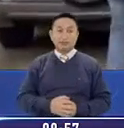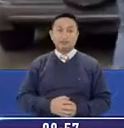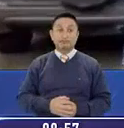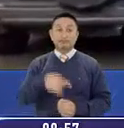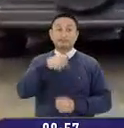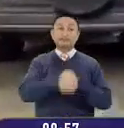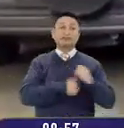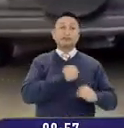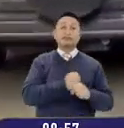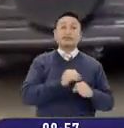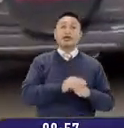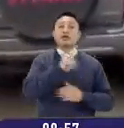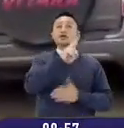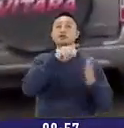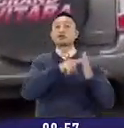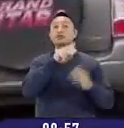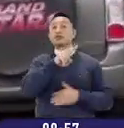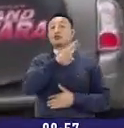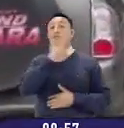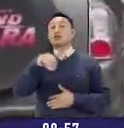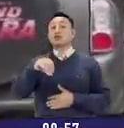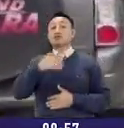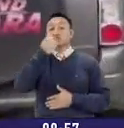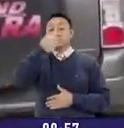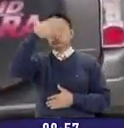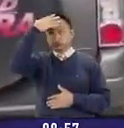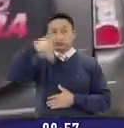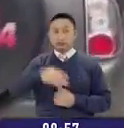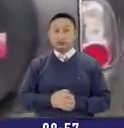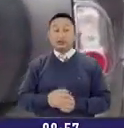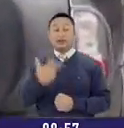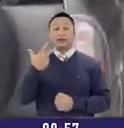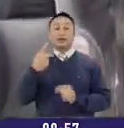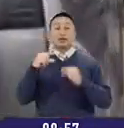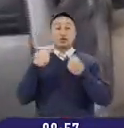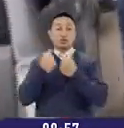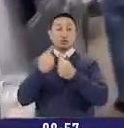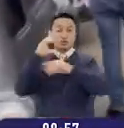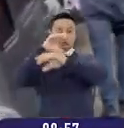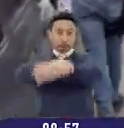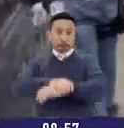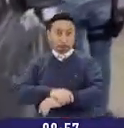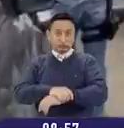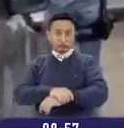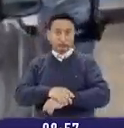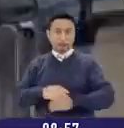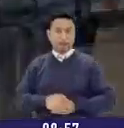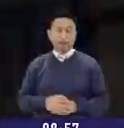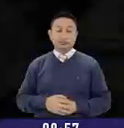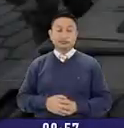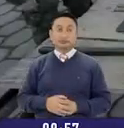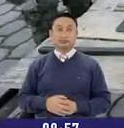del 2024, en la provincia de Sáchila, han desarticulado 3 bandas delictivas que operaban en el área